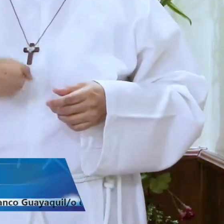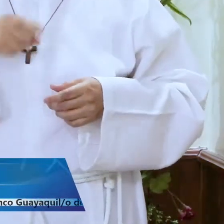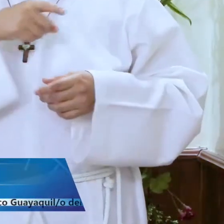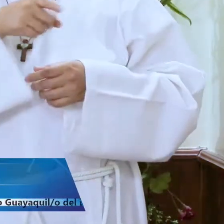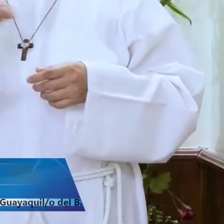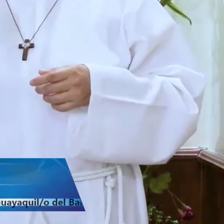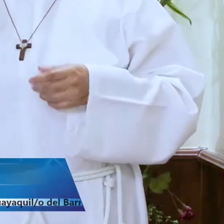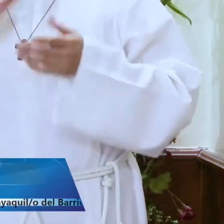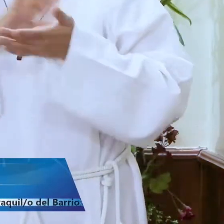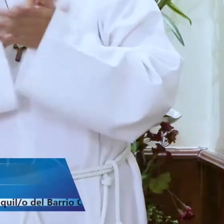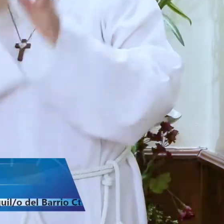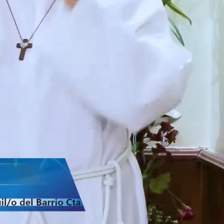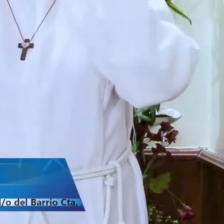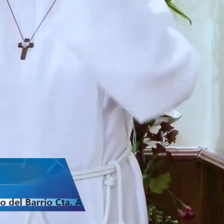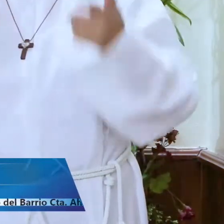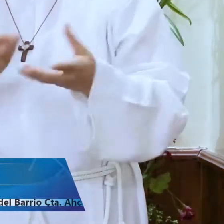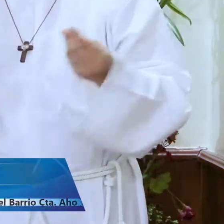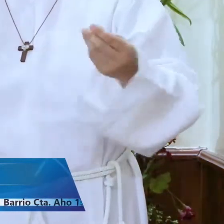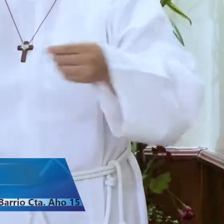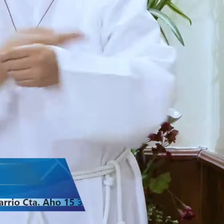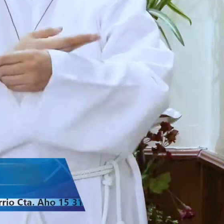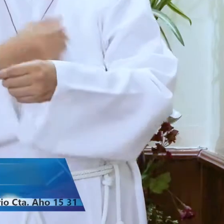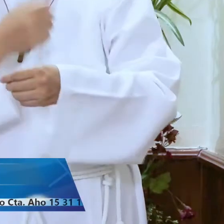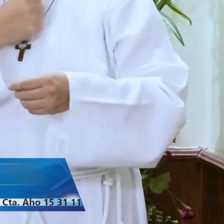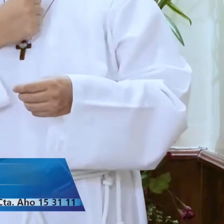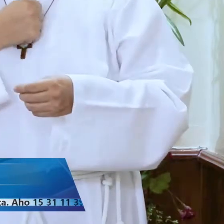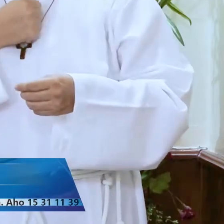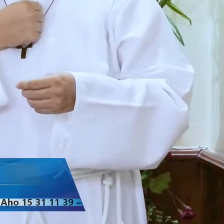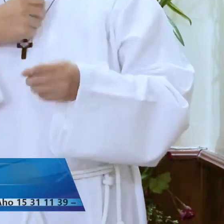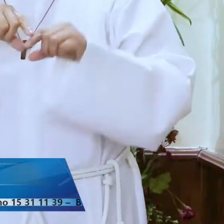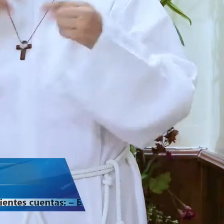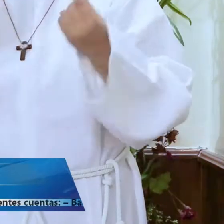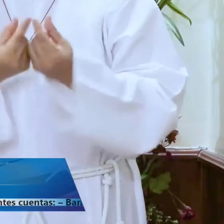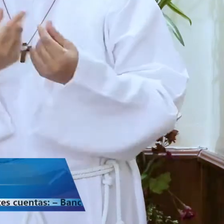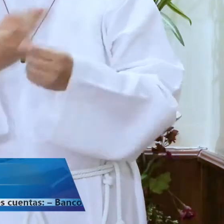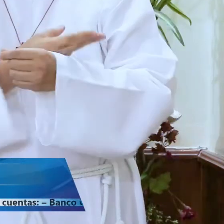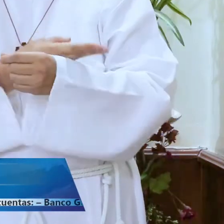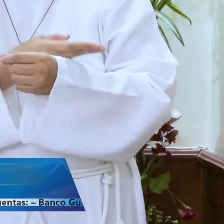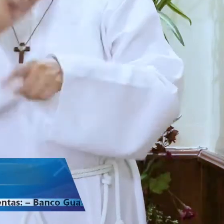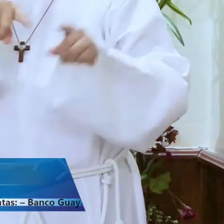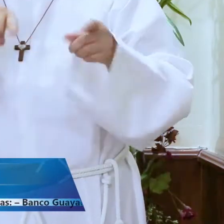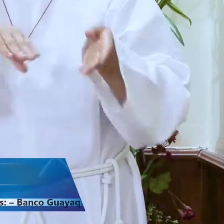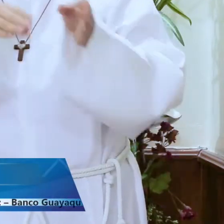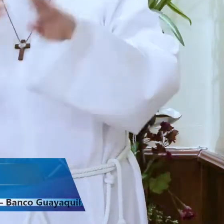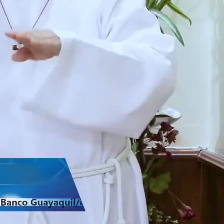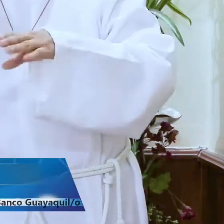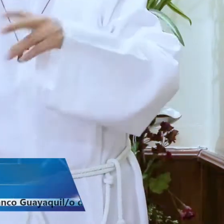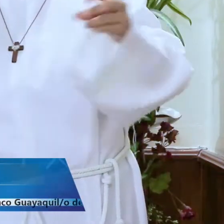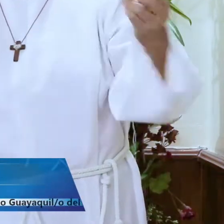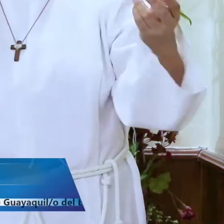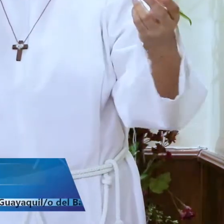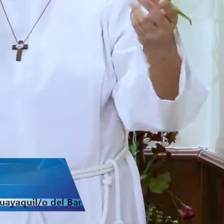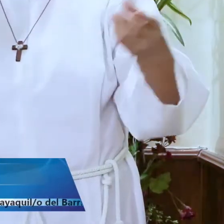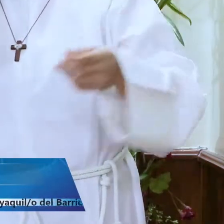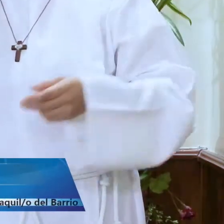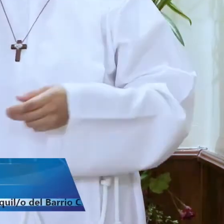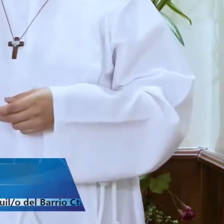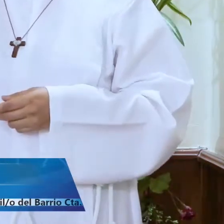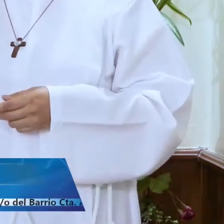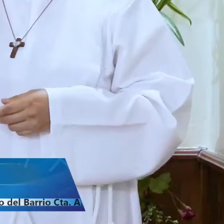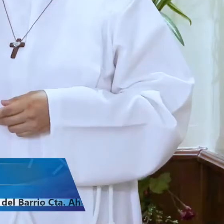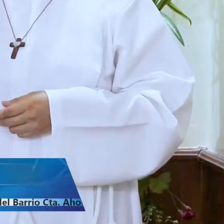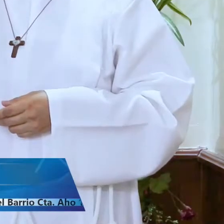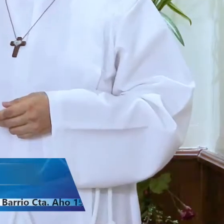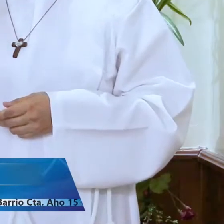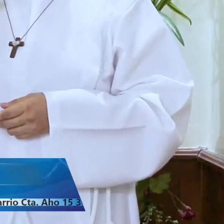dejan perecer a las ovejas de mi rebaño dice el señor por eso hablo así el señor dios